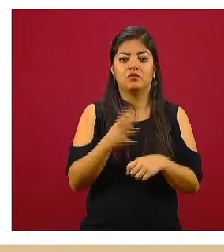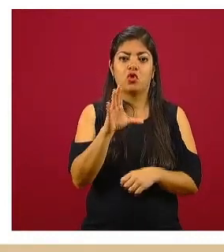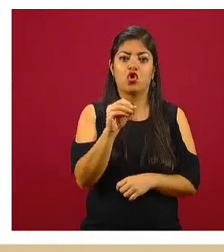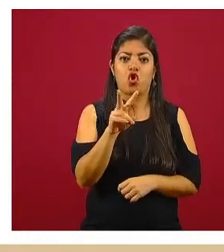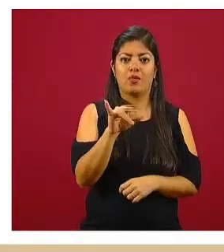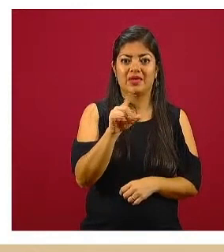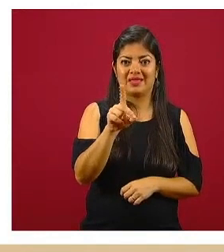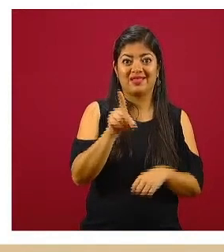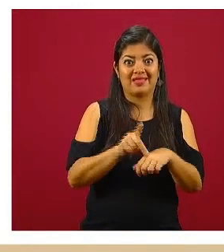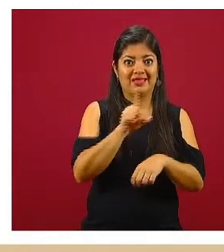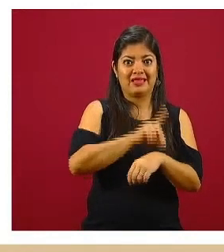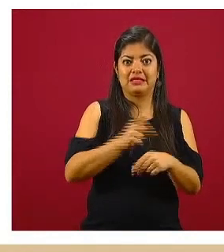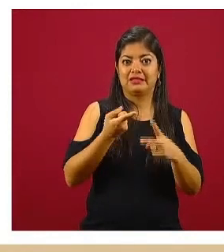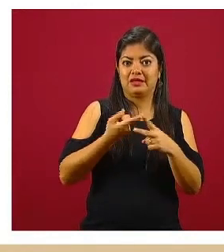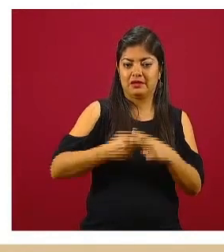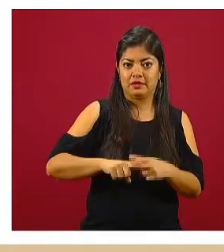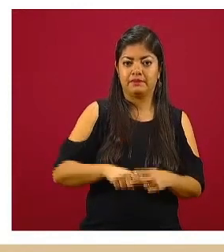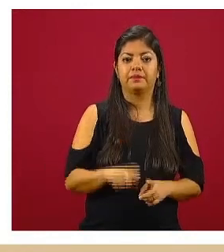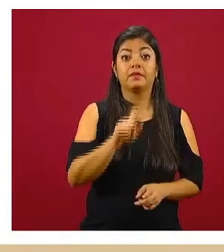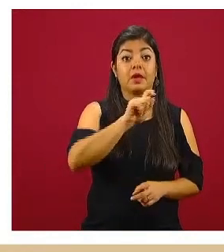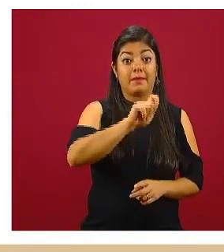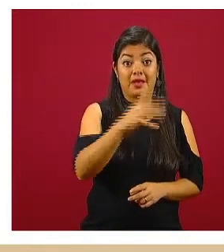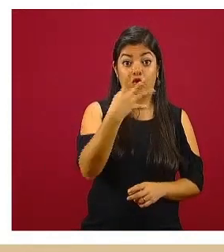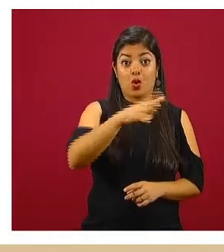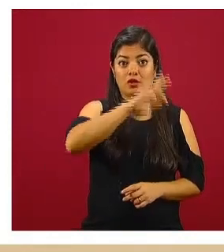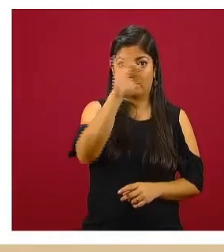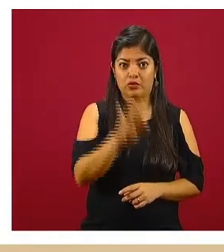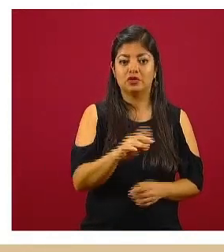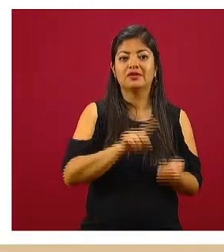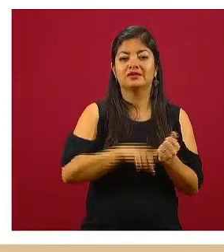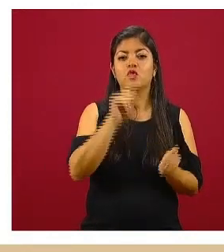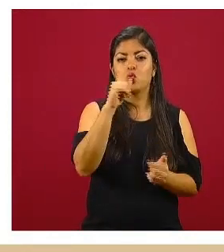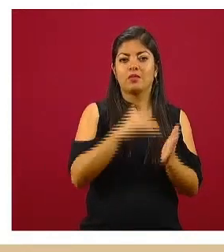empezó esta epidemia. 24% de ellas, que son